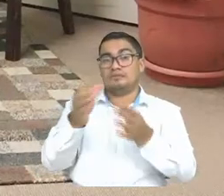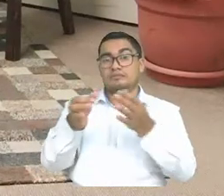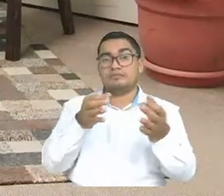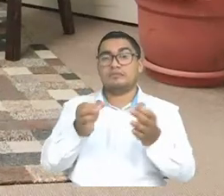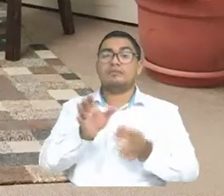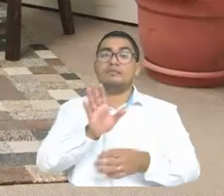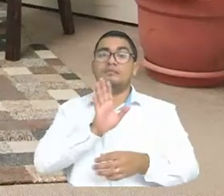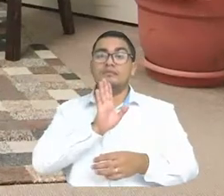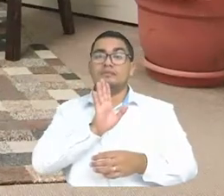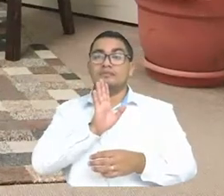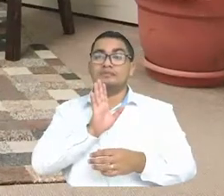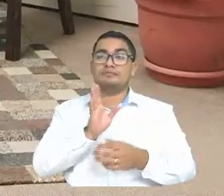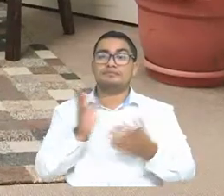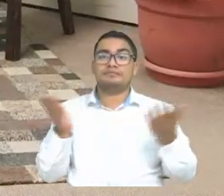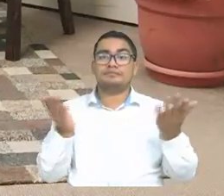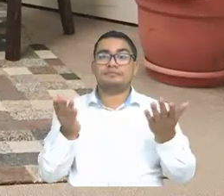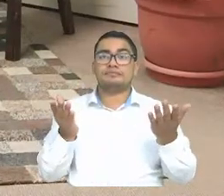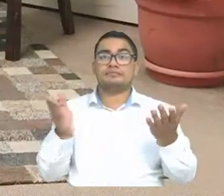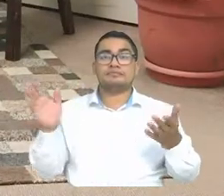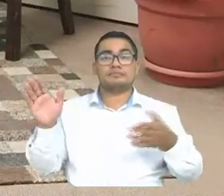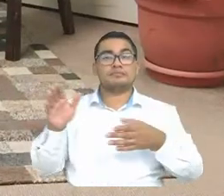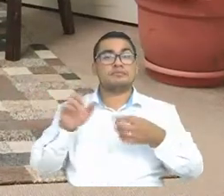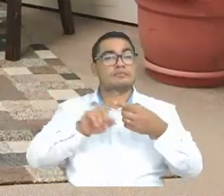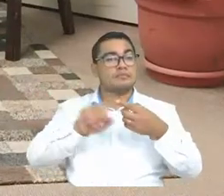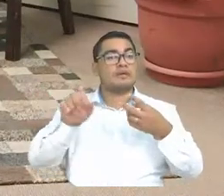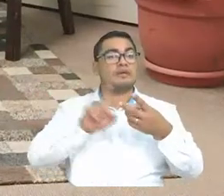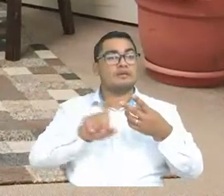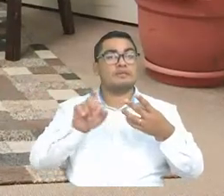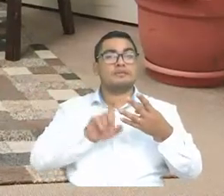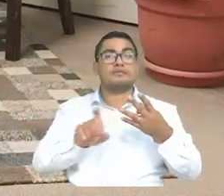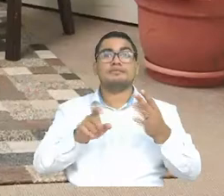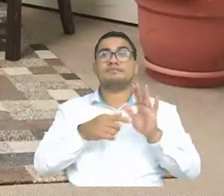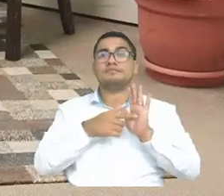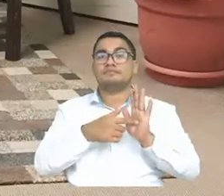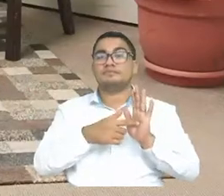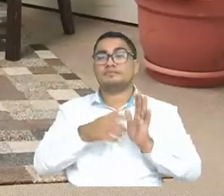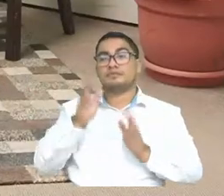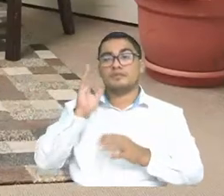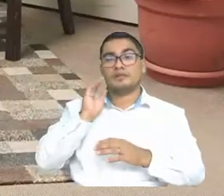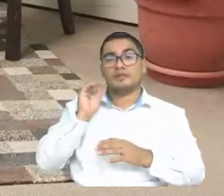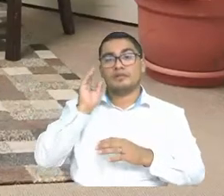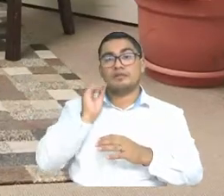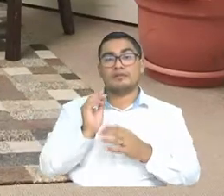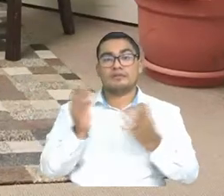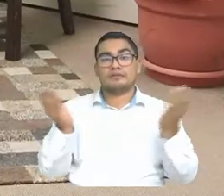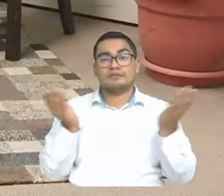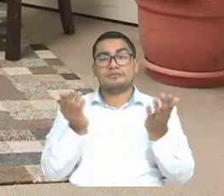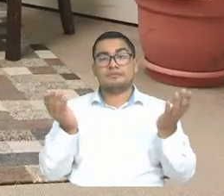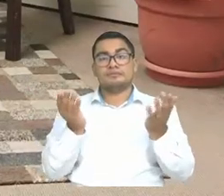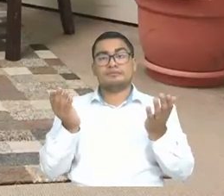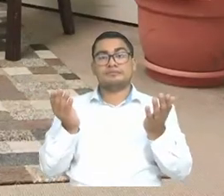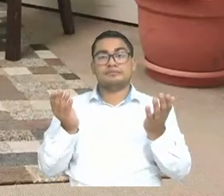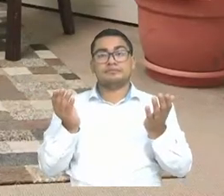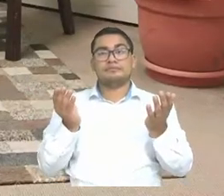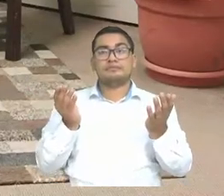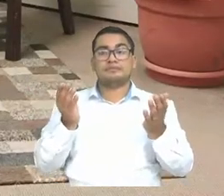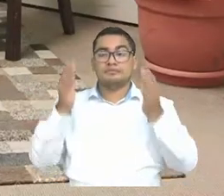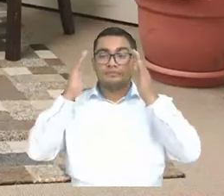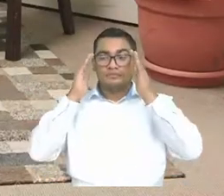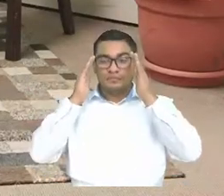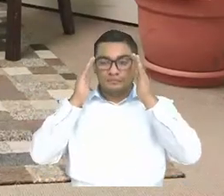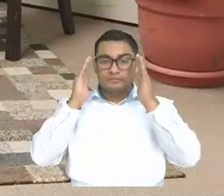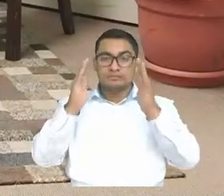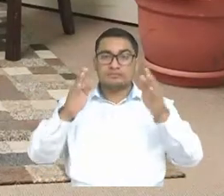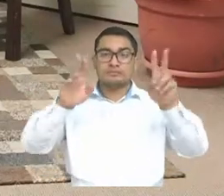hablábamos de los meses, por ejemplo, en su experiencia también, que ha estado atendiendo